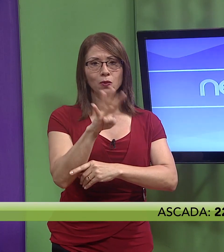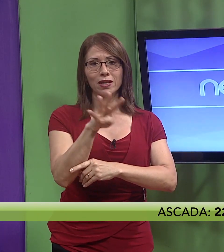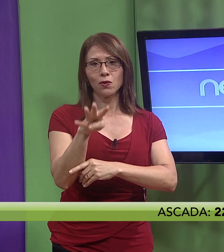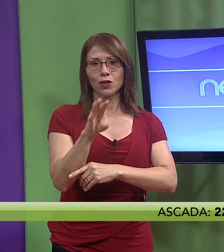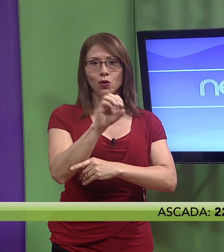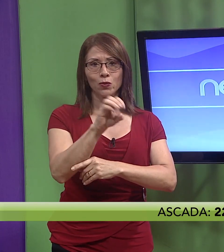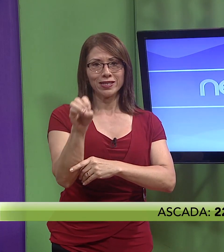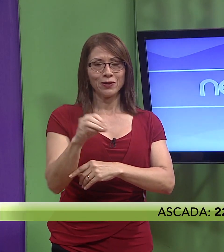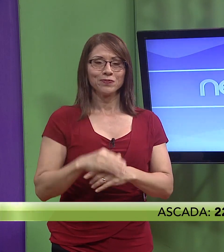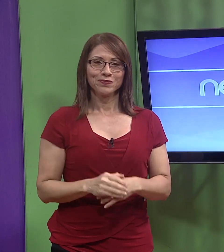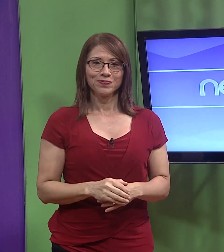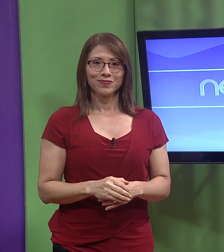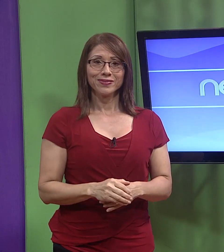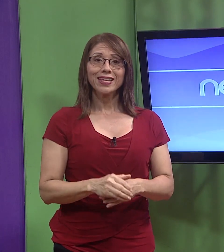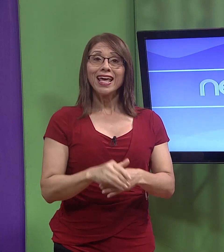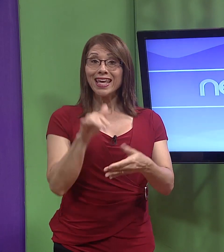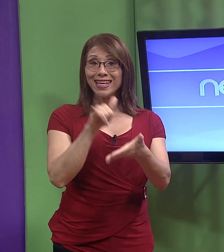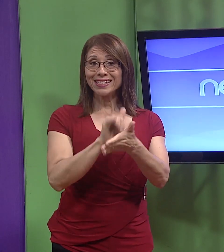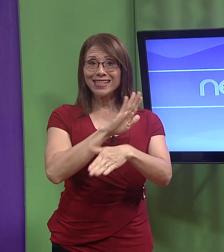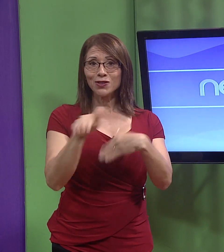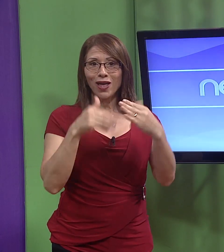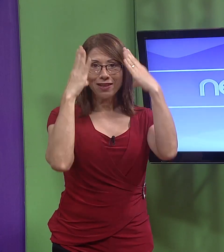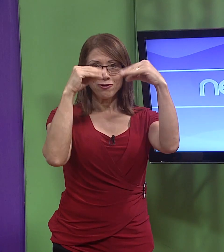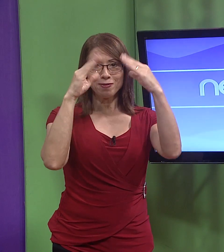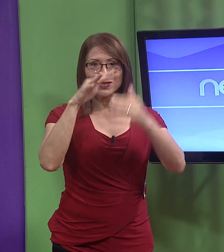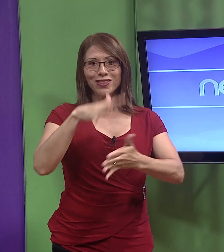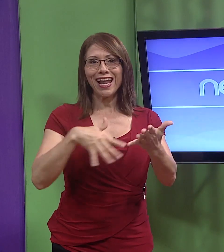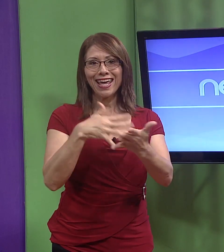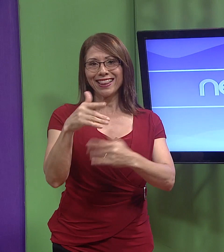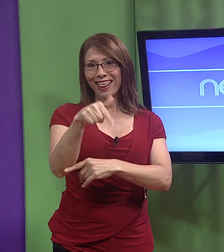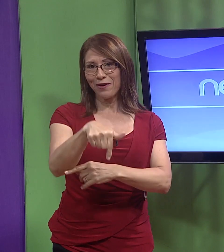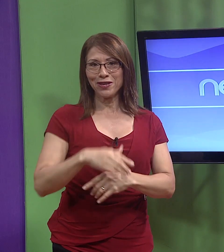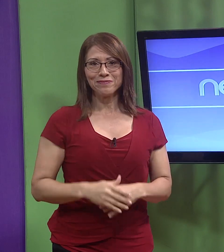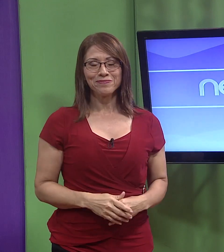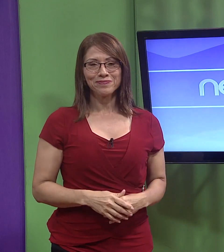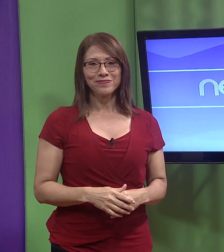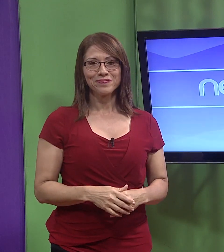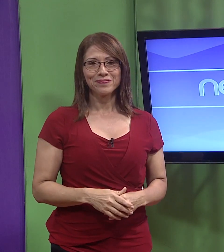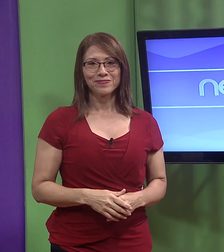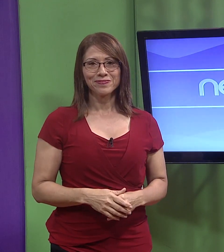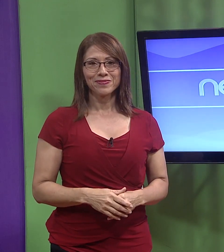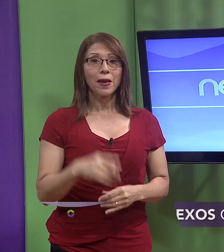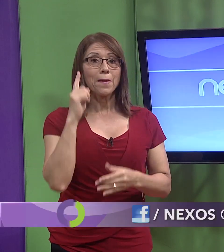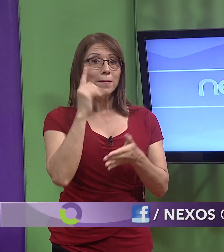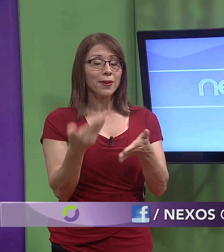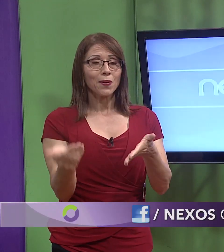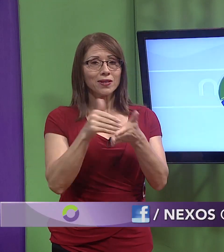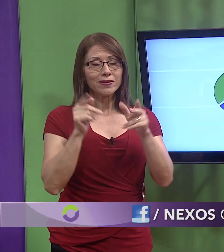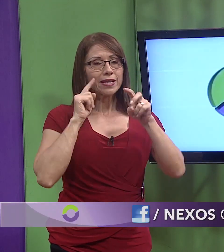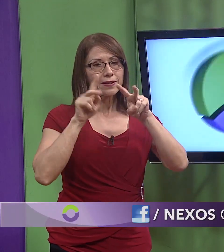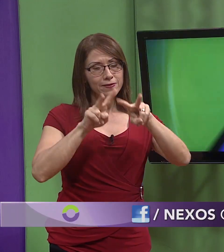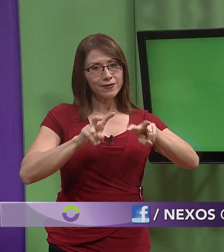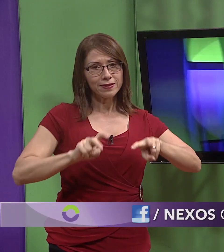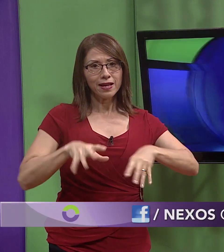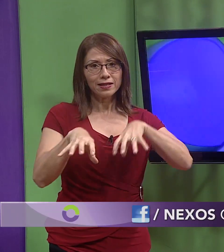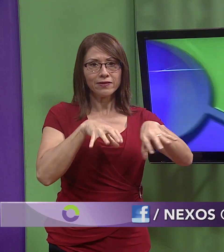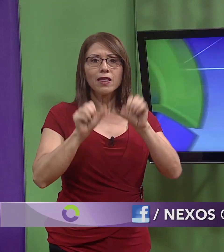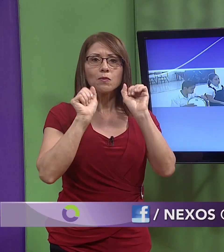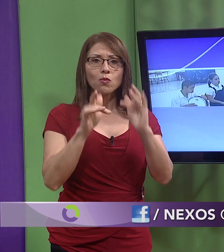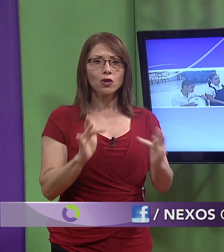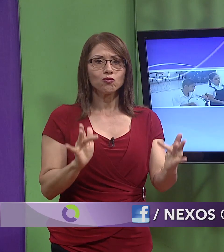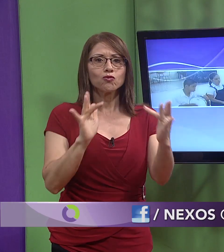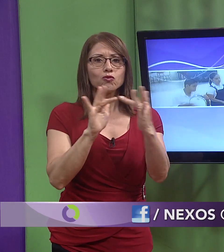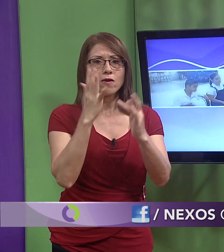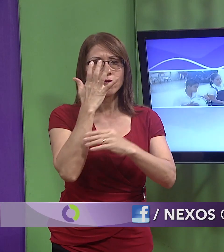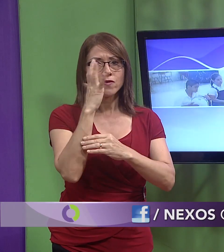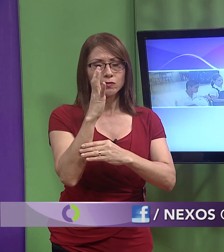44 00 Y esta es toda La información De la agenda De hoy Para volver A revisar Estas actividades Puede ingresar A nuestra